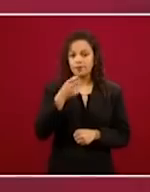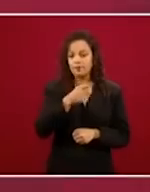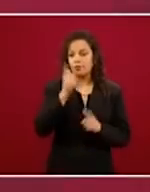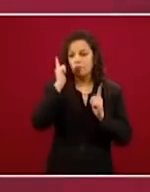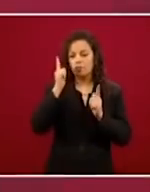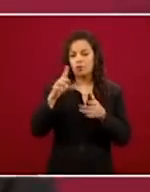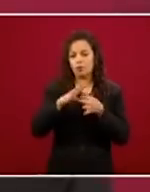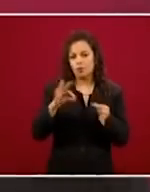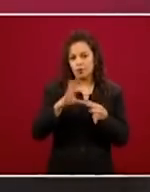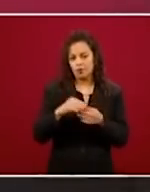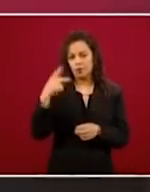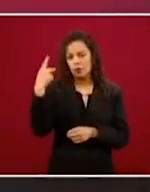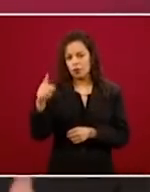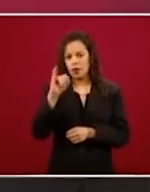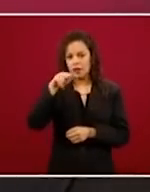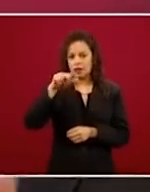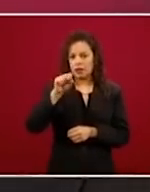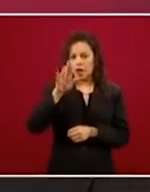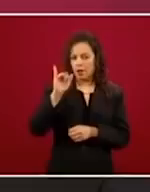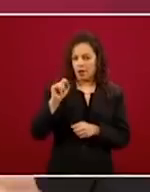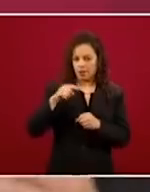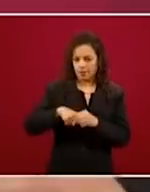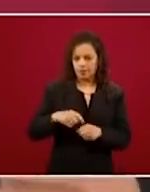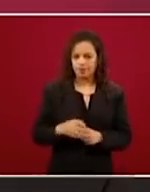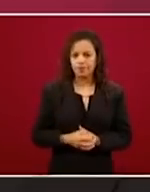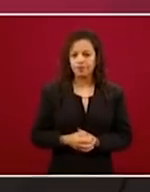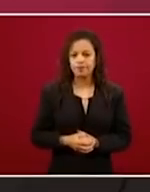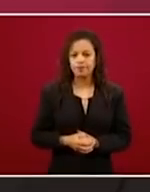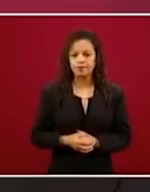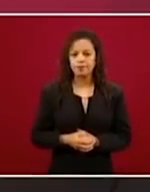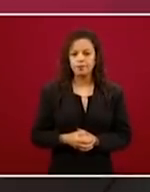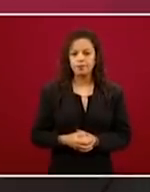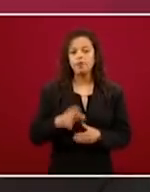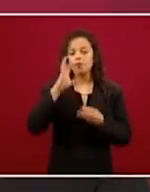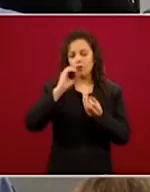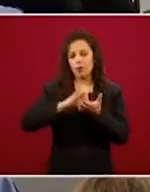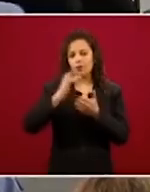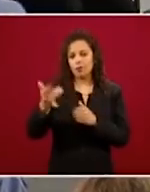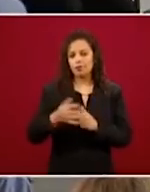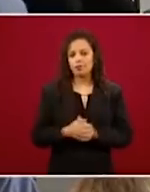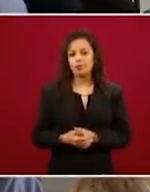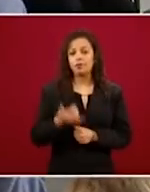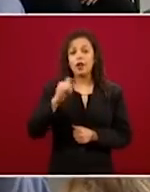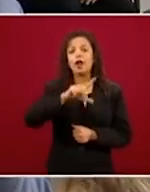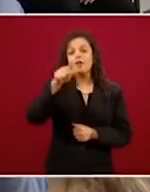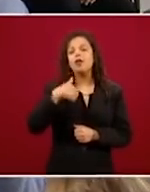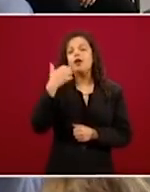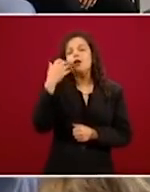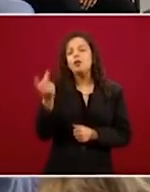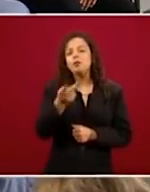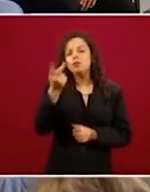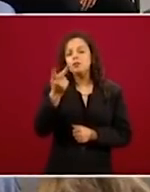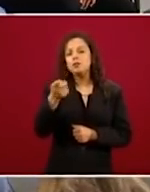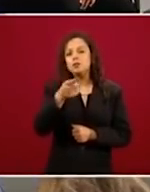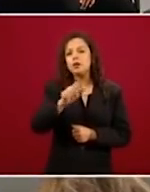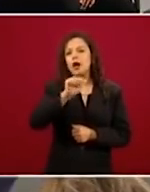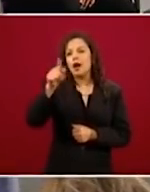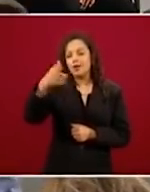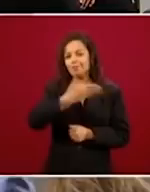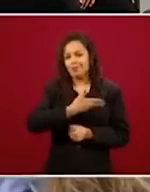muchas gracias le contestó la última lo otro le agradezco seguramente hay que darle seguimiento a su presidente si me lo